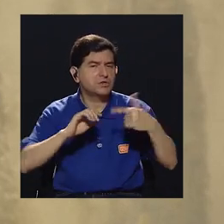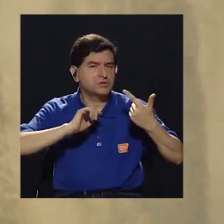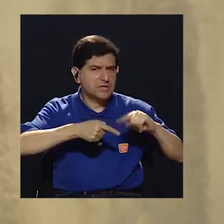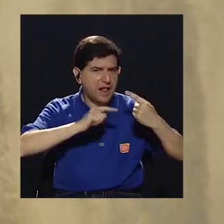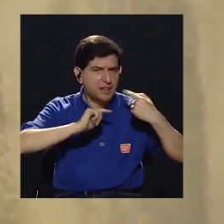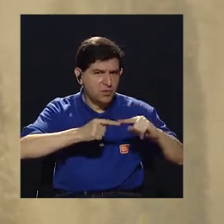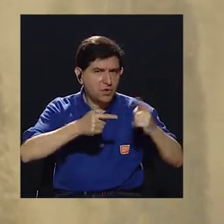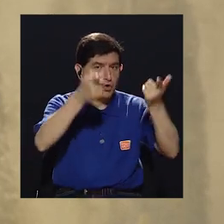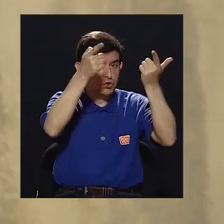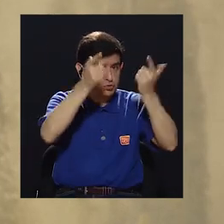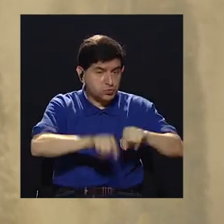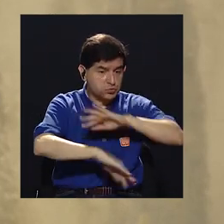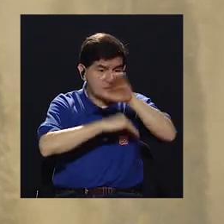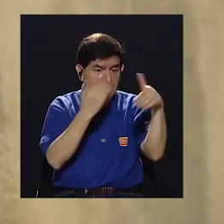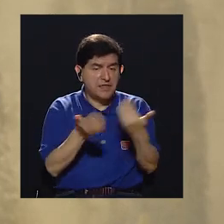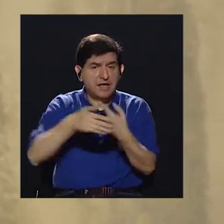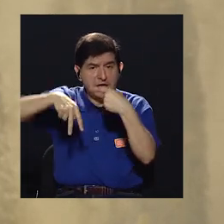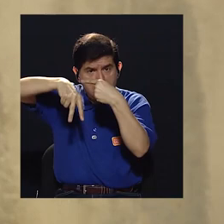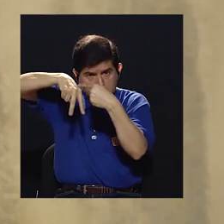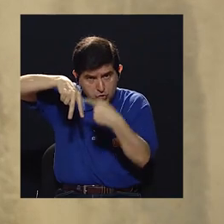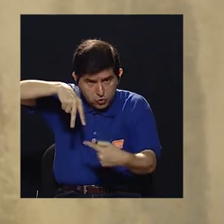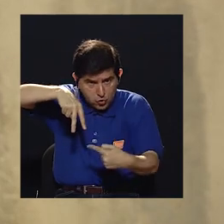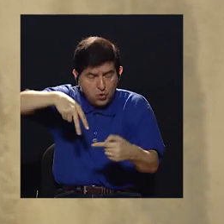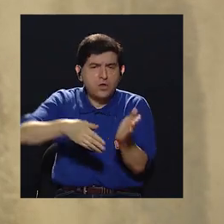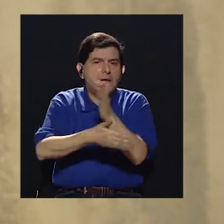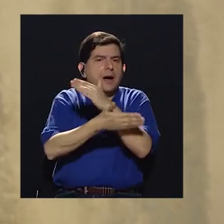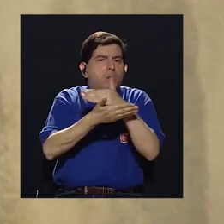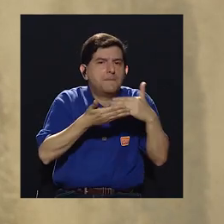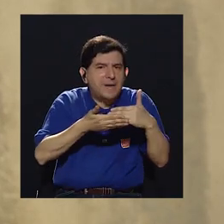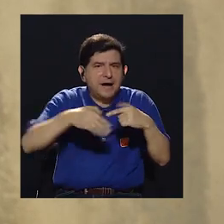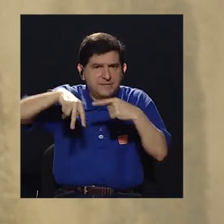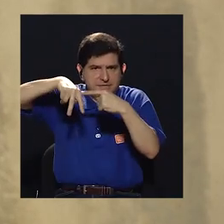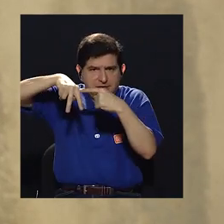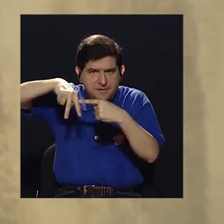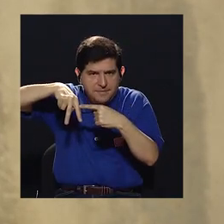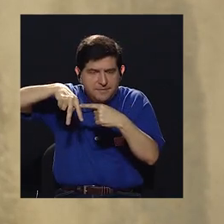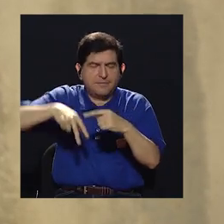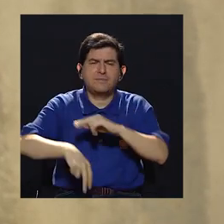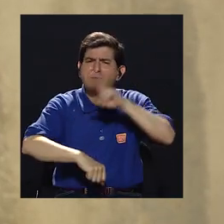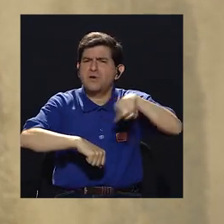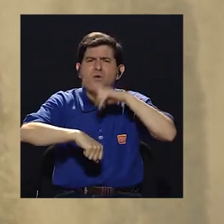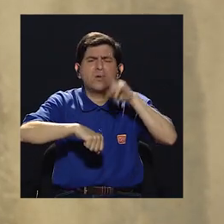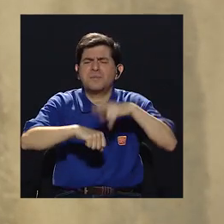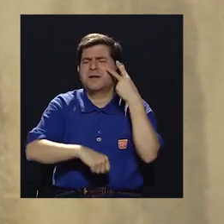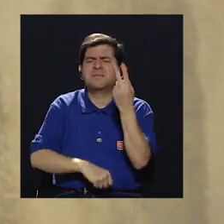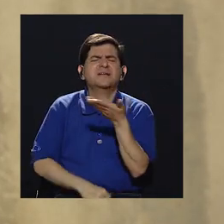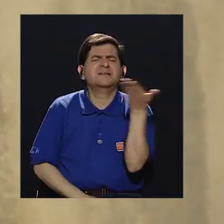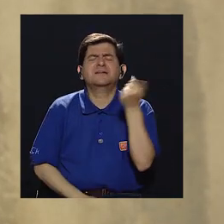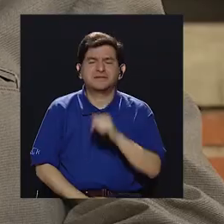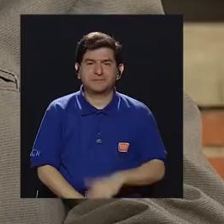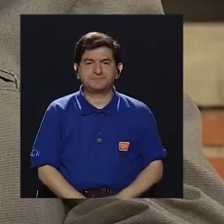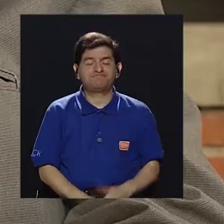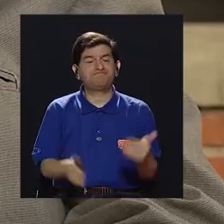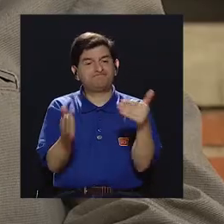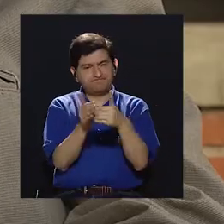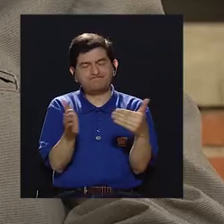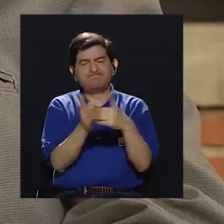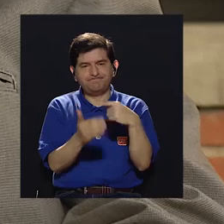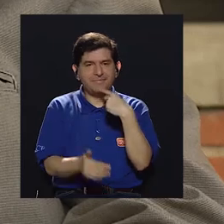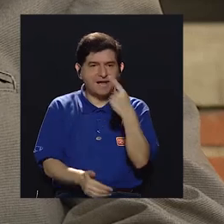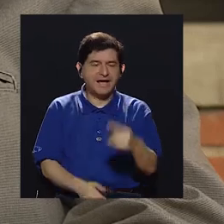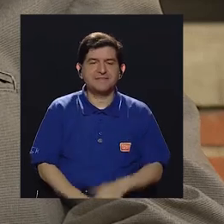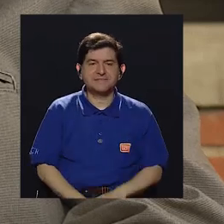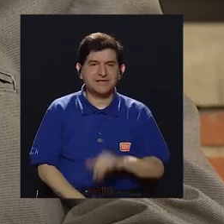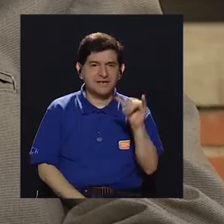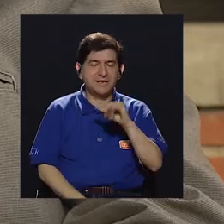también con el dolor se presentan en toda la pierna o son partes de la pierna? ¿Qué es lo que normalmente ustedes ven? Sí, volvemos a lo